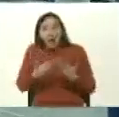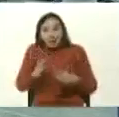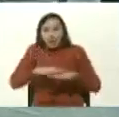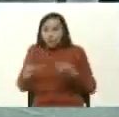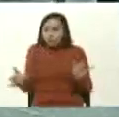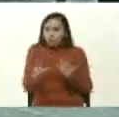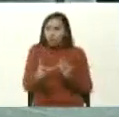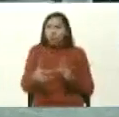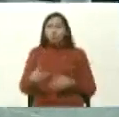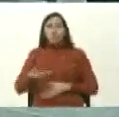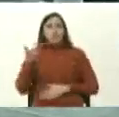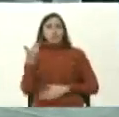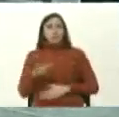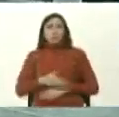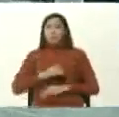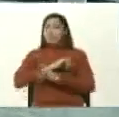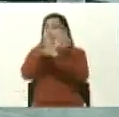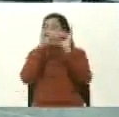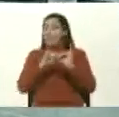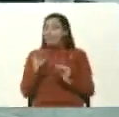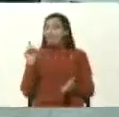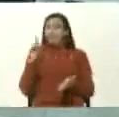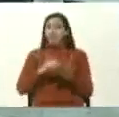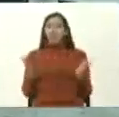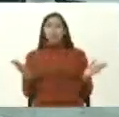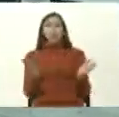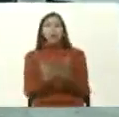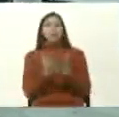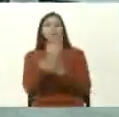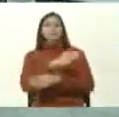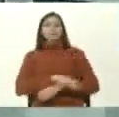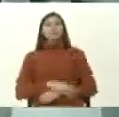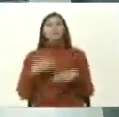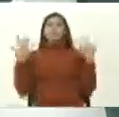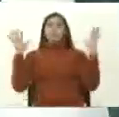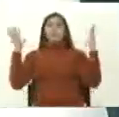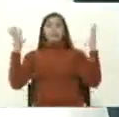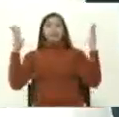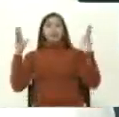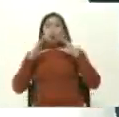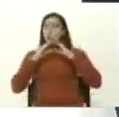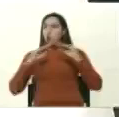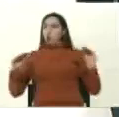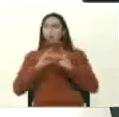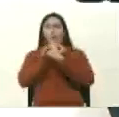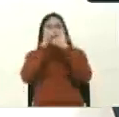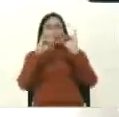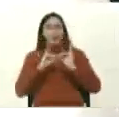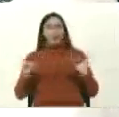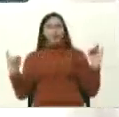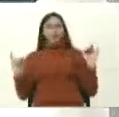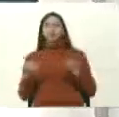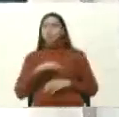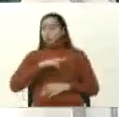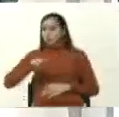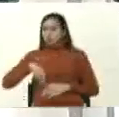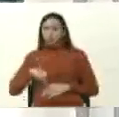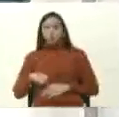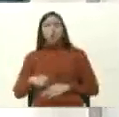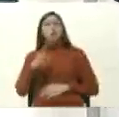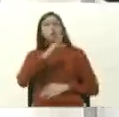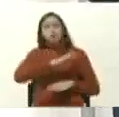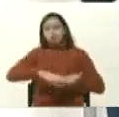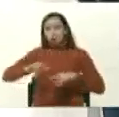tan hermoso y feliz por el regreso a clase. Todos estamos felices, pero sobre todo nuestros niños, nuestras